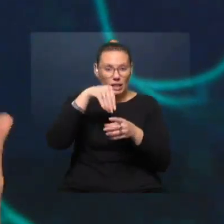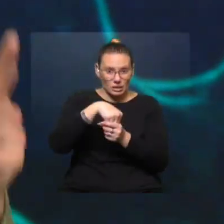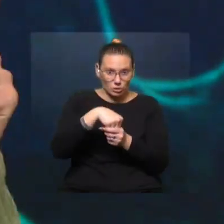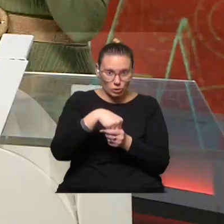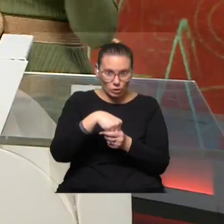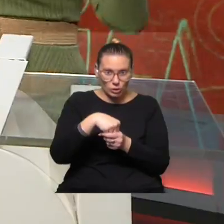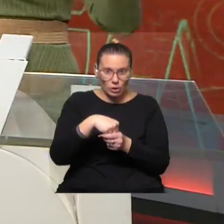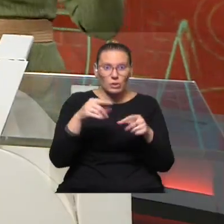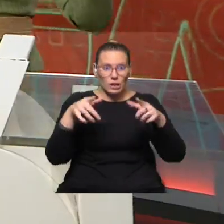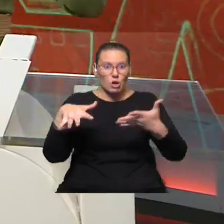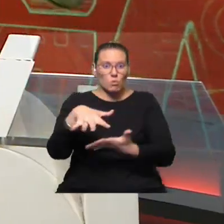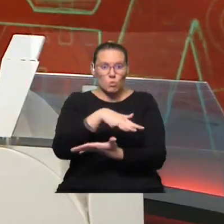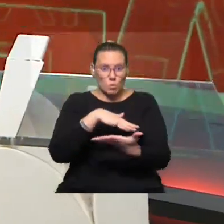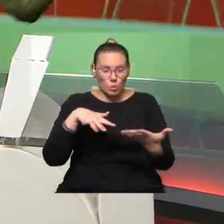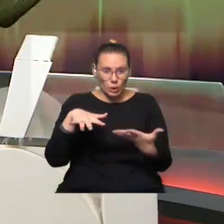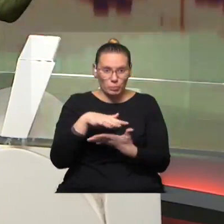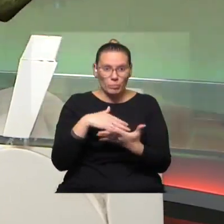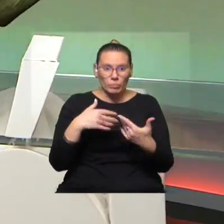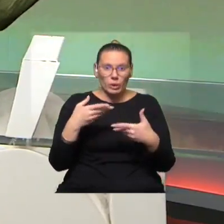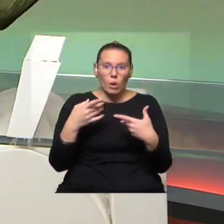de la instalación